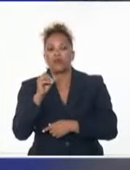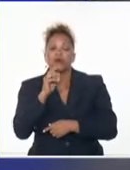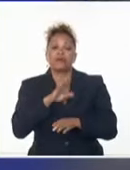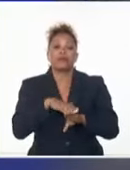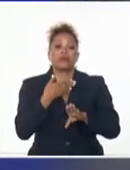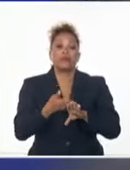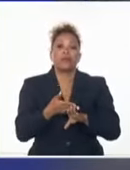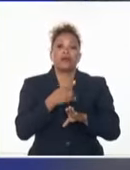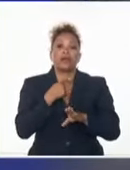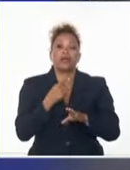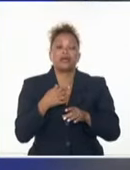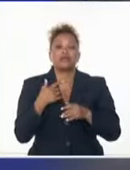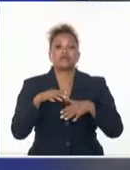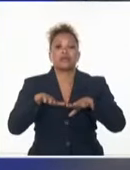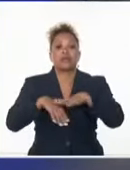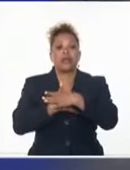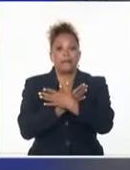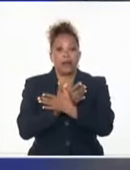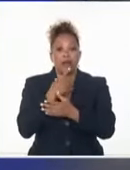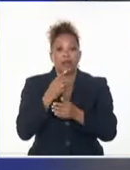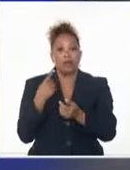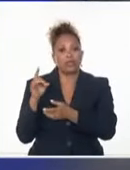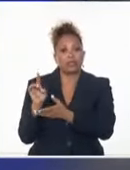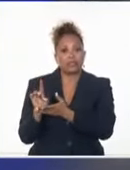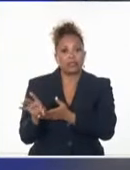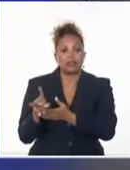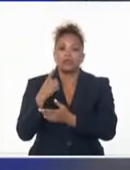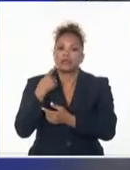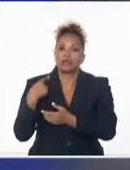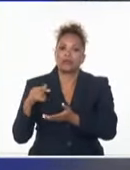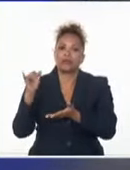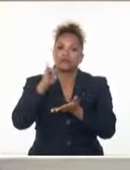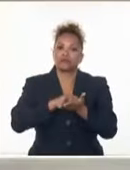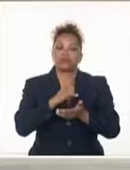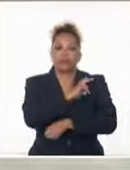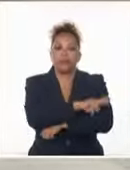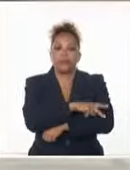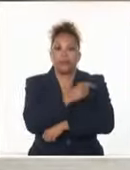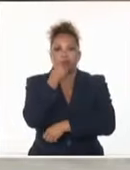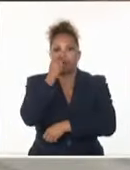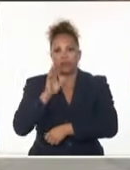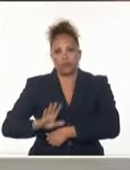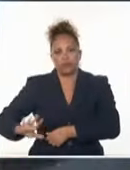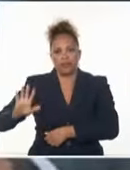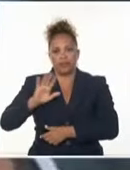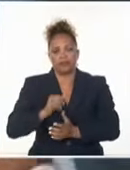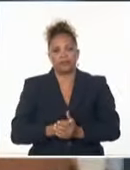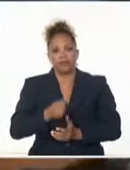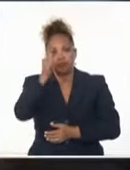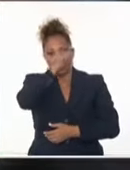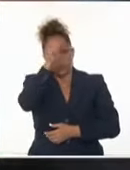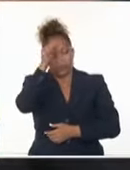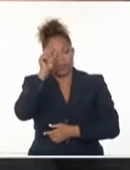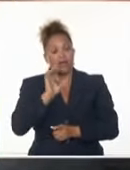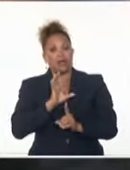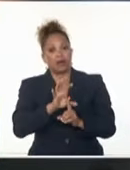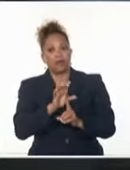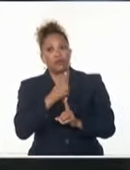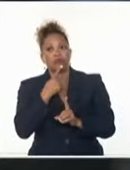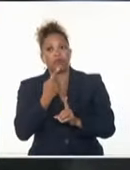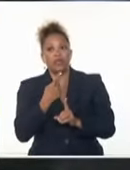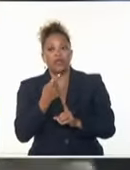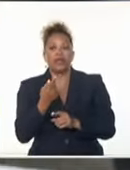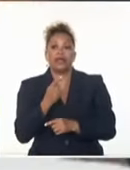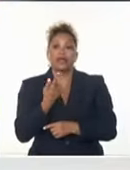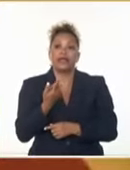definitiva a su embajadora María Jesús Alonso del país sudamericano. Vamos a tener en cuenta que el domingo Milei acusó de corrupción a la esposa